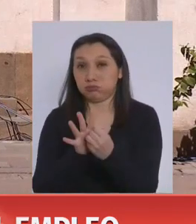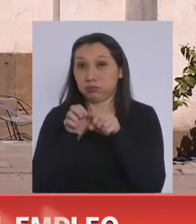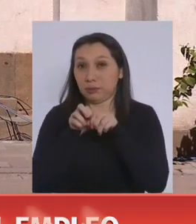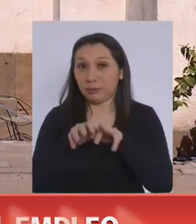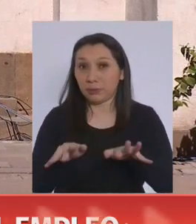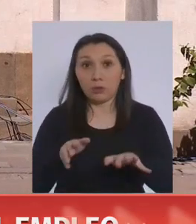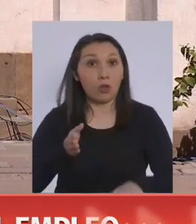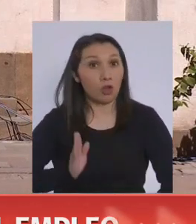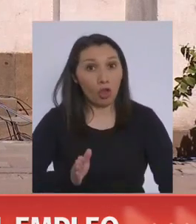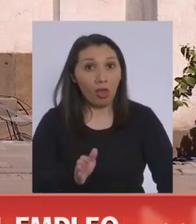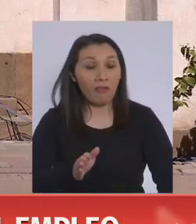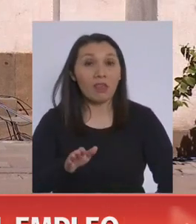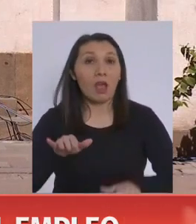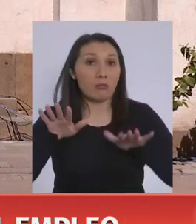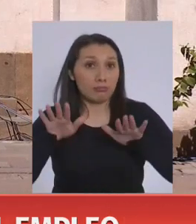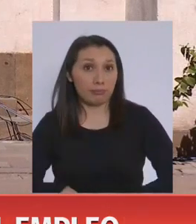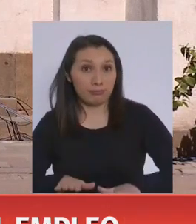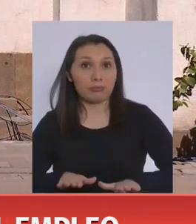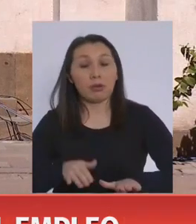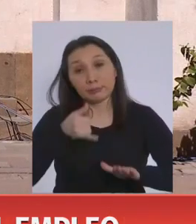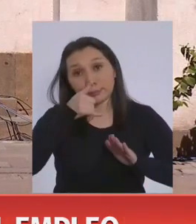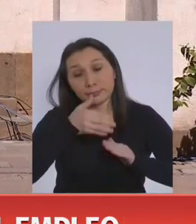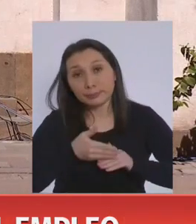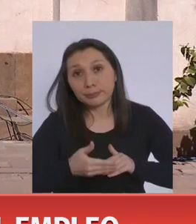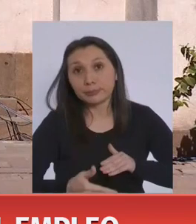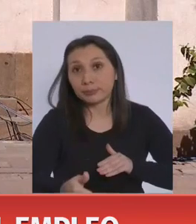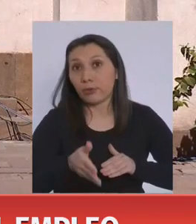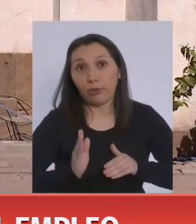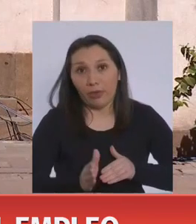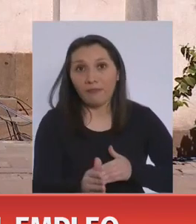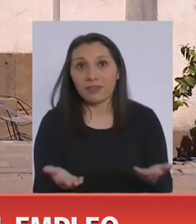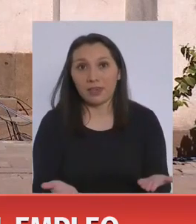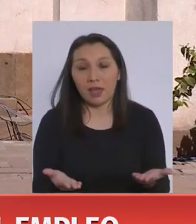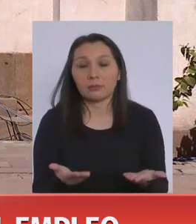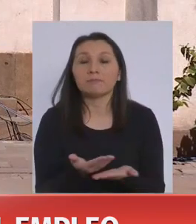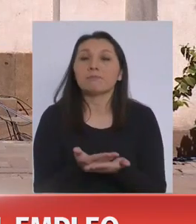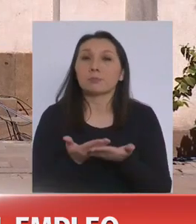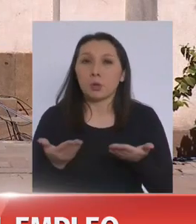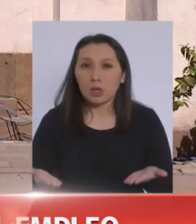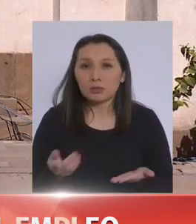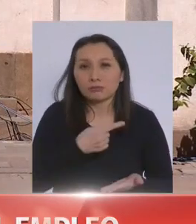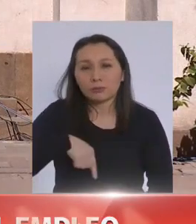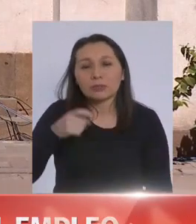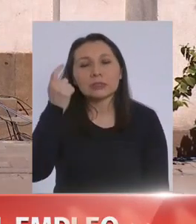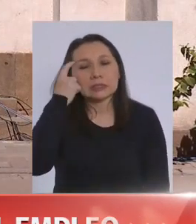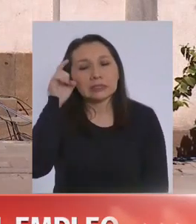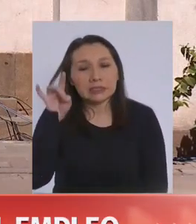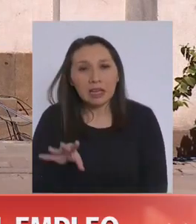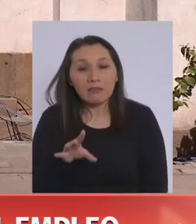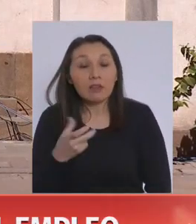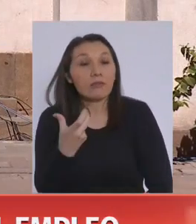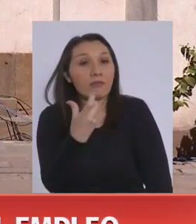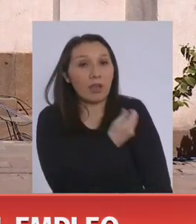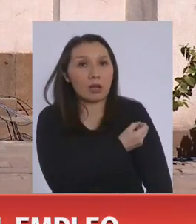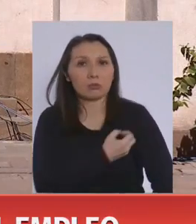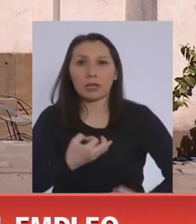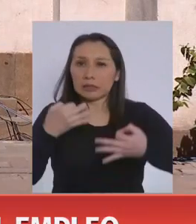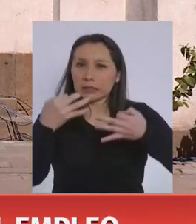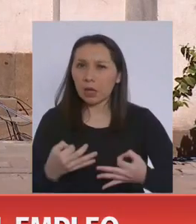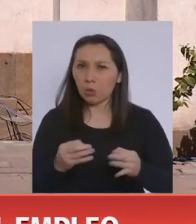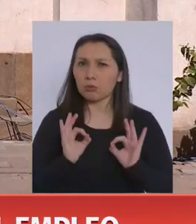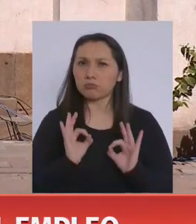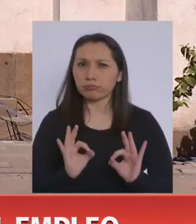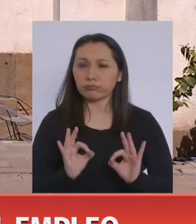coronavirus va a seguir con nosotros por algún tiempo. Por eso, y porque sabemos que una vacuna segura y eficaz